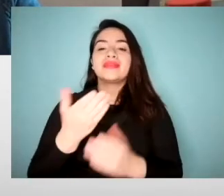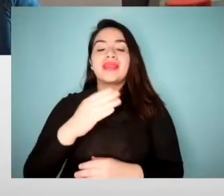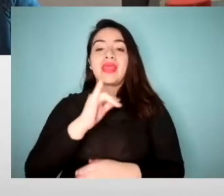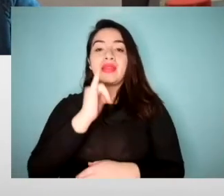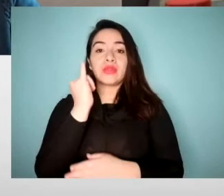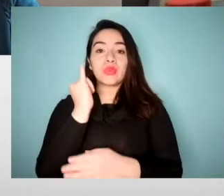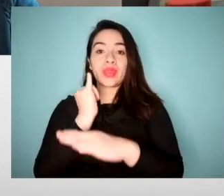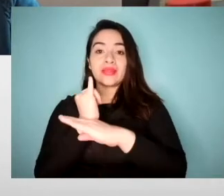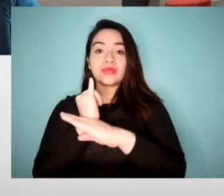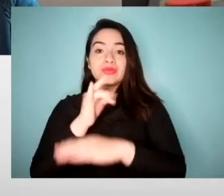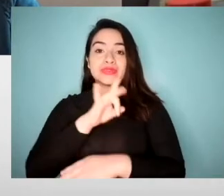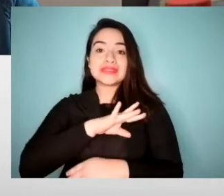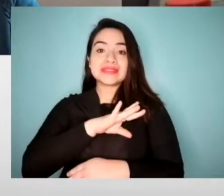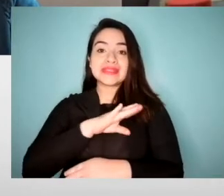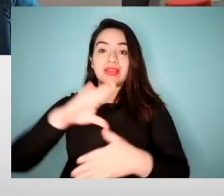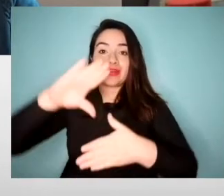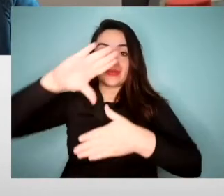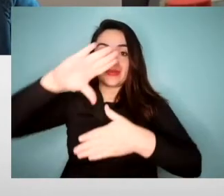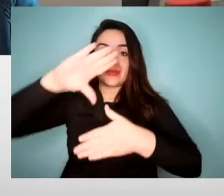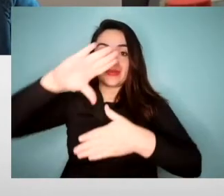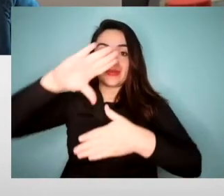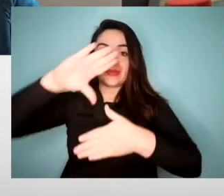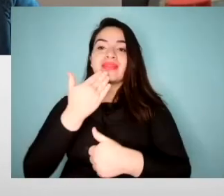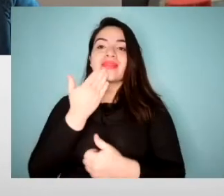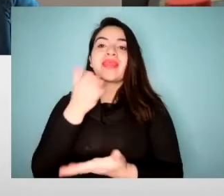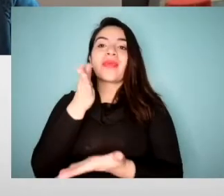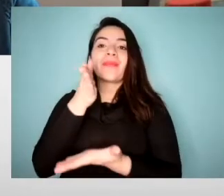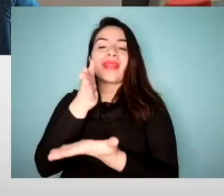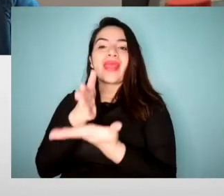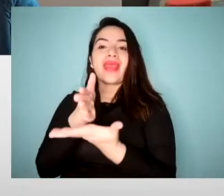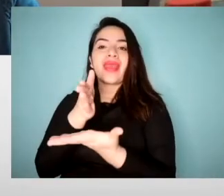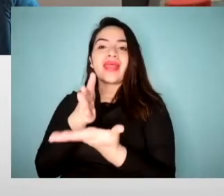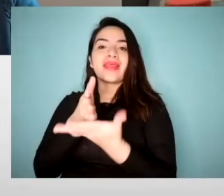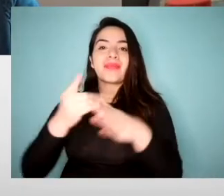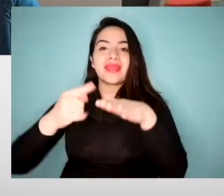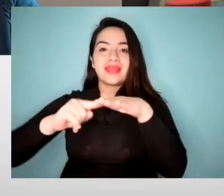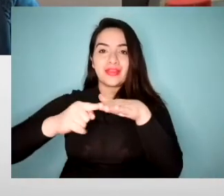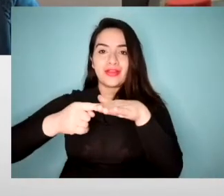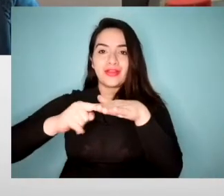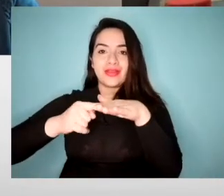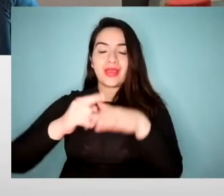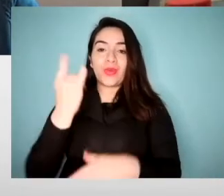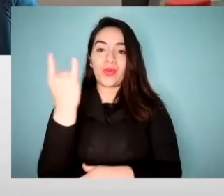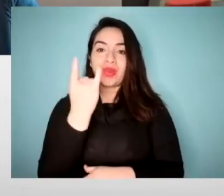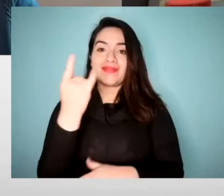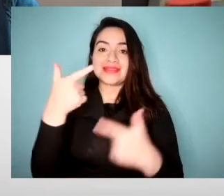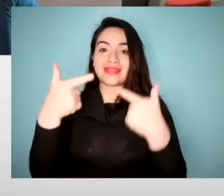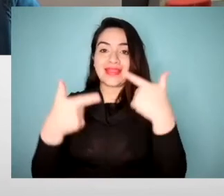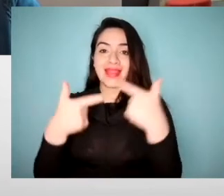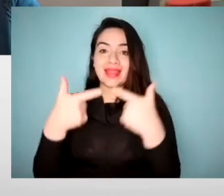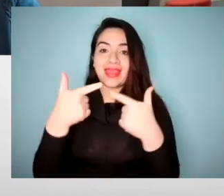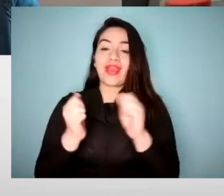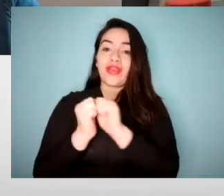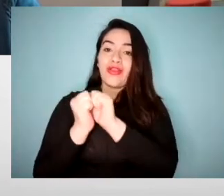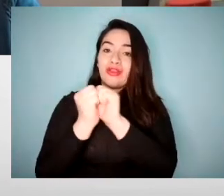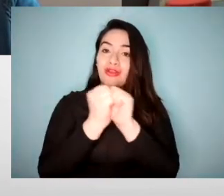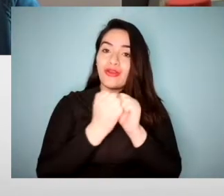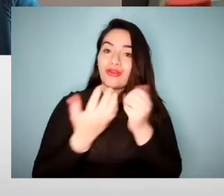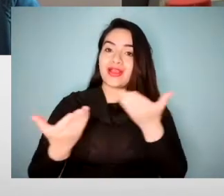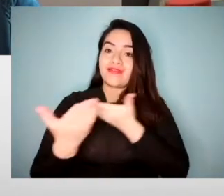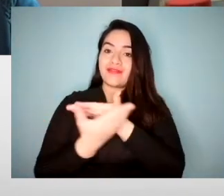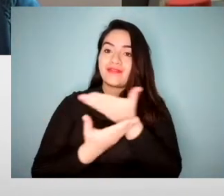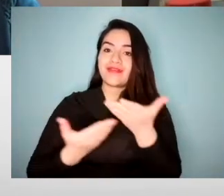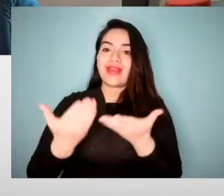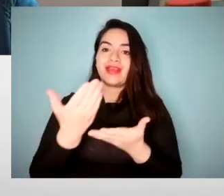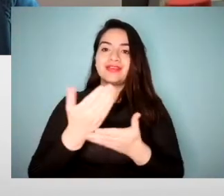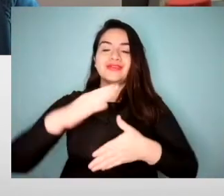en Santiago y el American Academy of Science and Technology de la Universidad de Talca, con la colaboración de los American Spaces